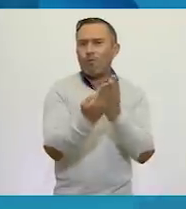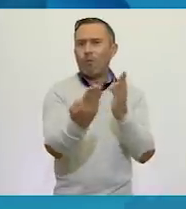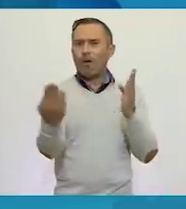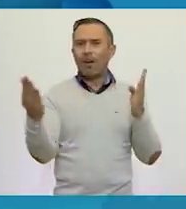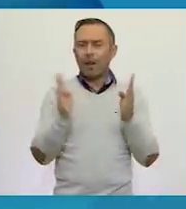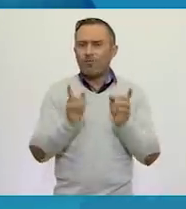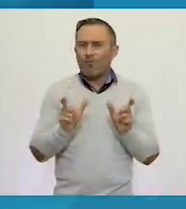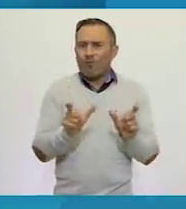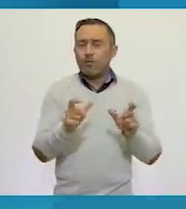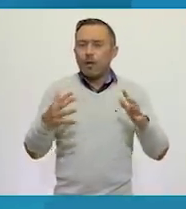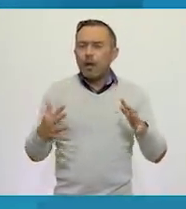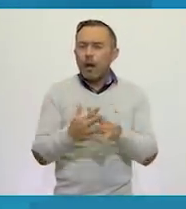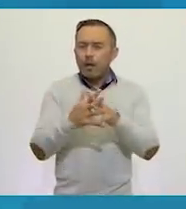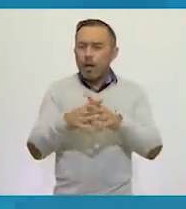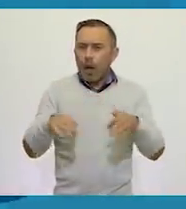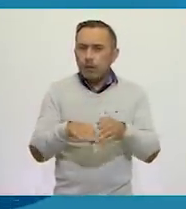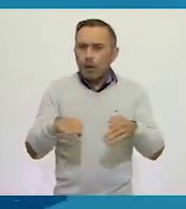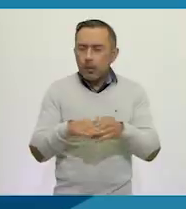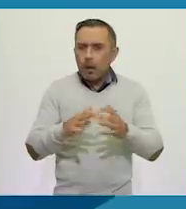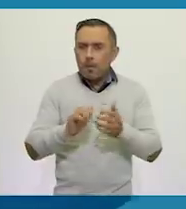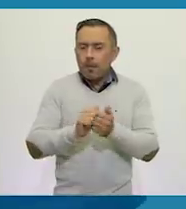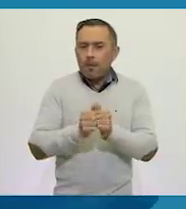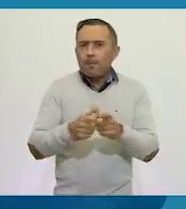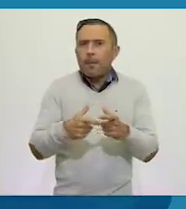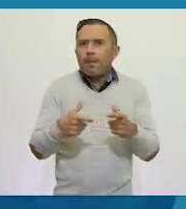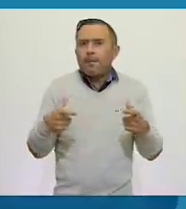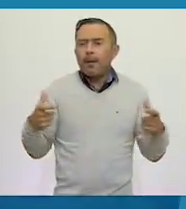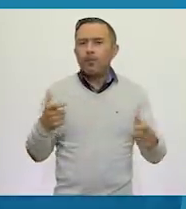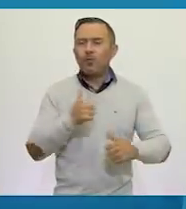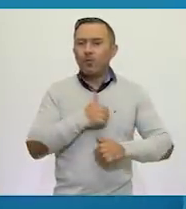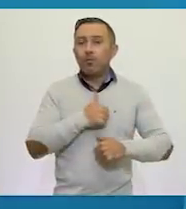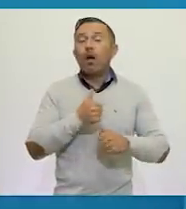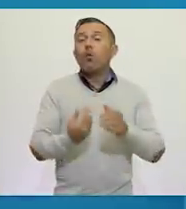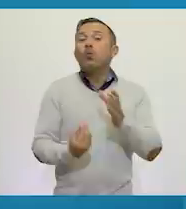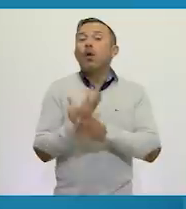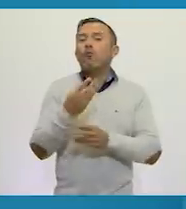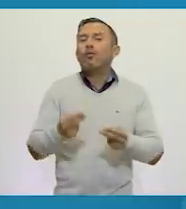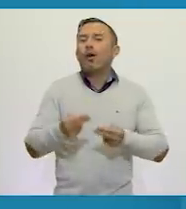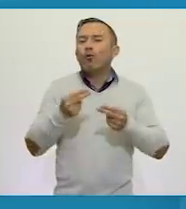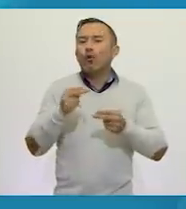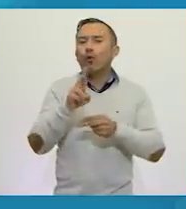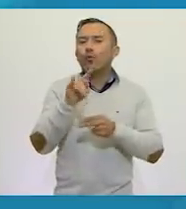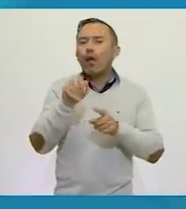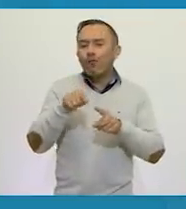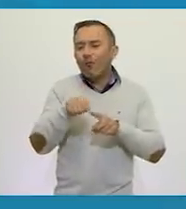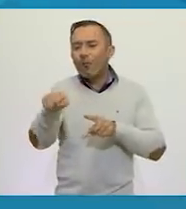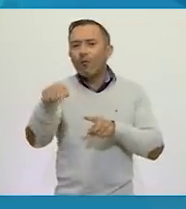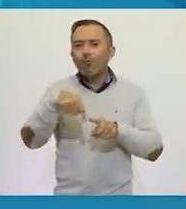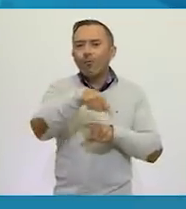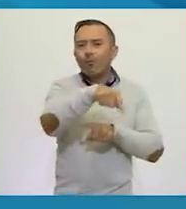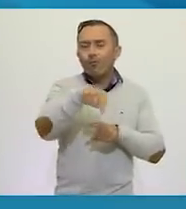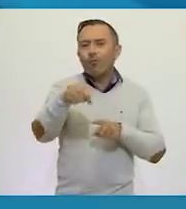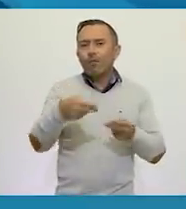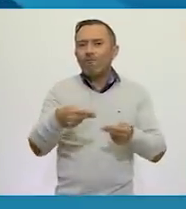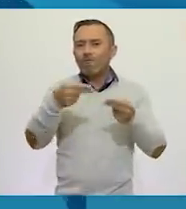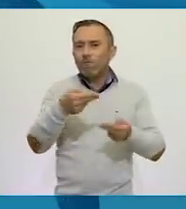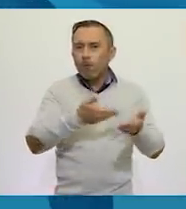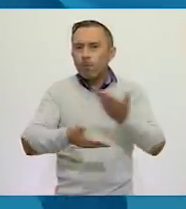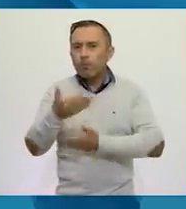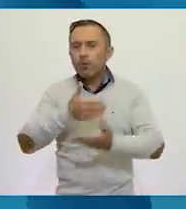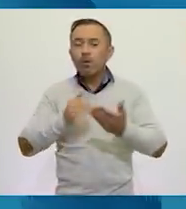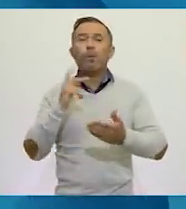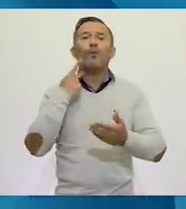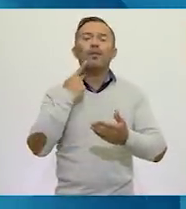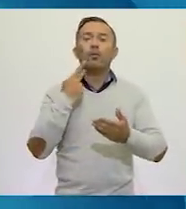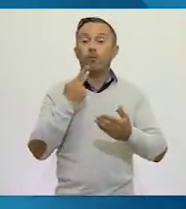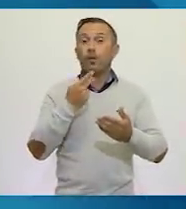las guerras y el aumento al culto de dioses guerreros. También surgieron nuevas rutas comerciales y sucedió un reacomodo político y social. Los nuevos